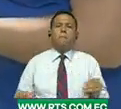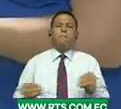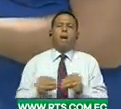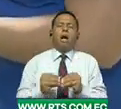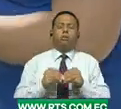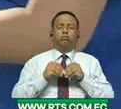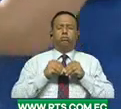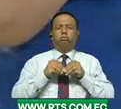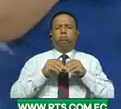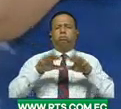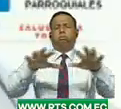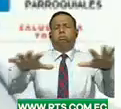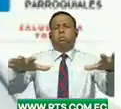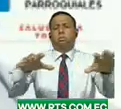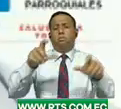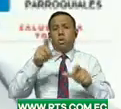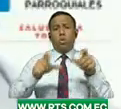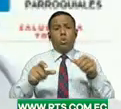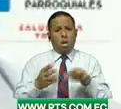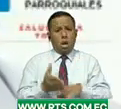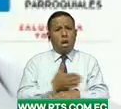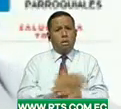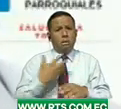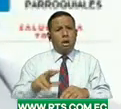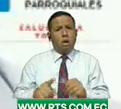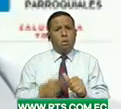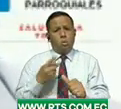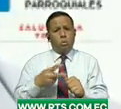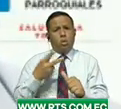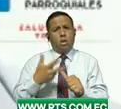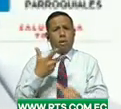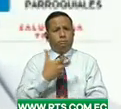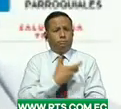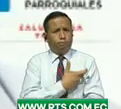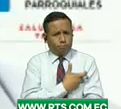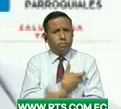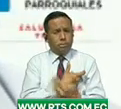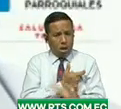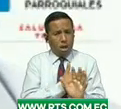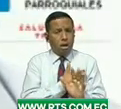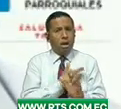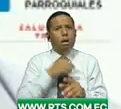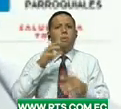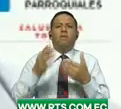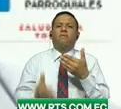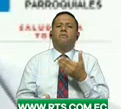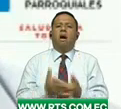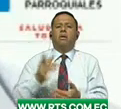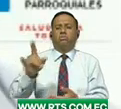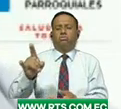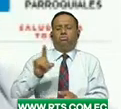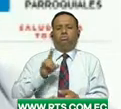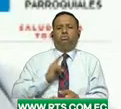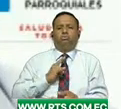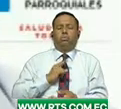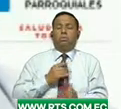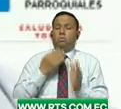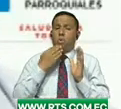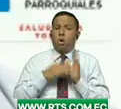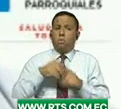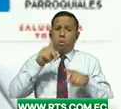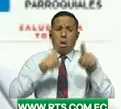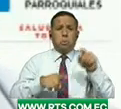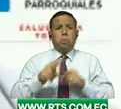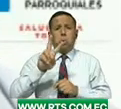con tres dosis las dos sus variantes de omicron desgraciadamente dos dosis no disminuye